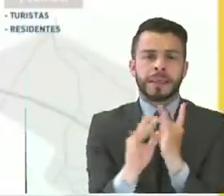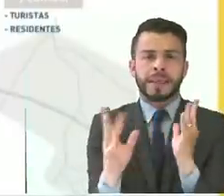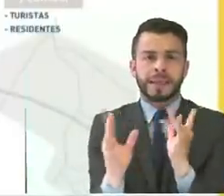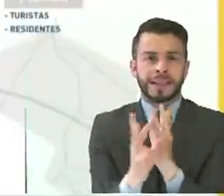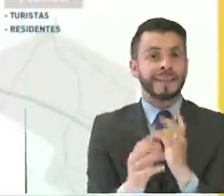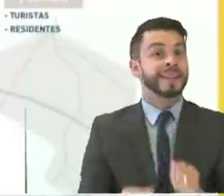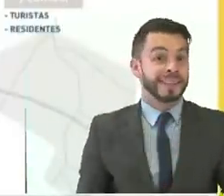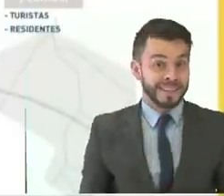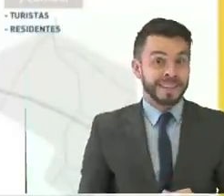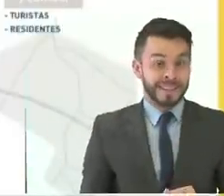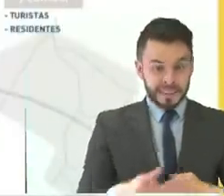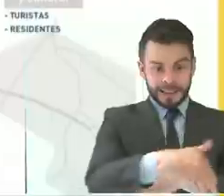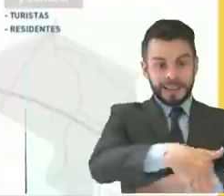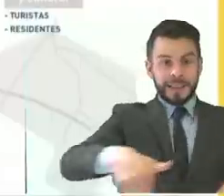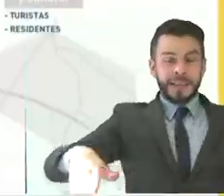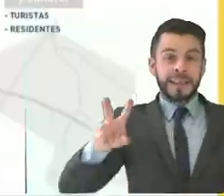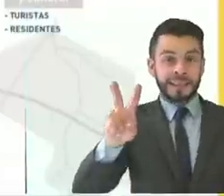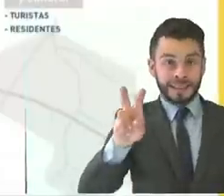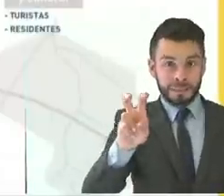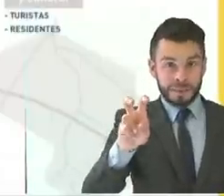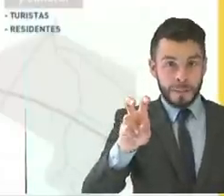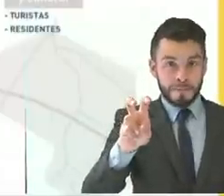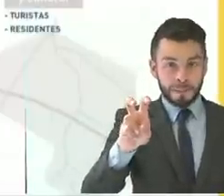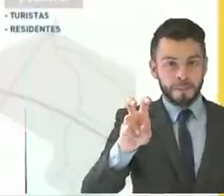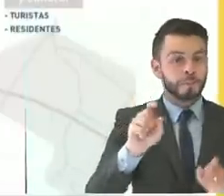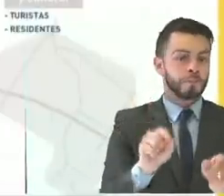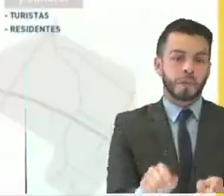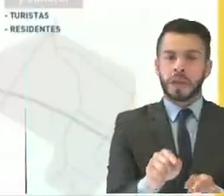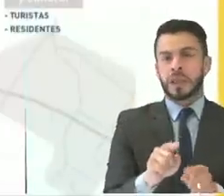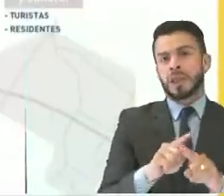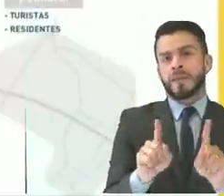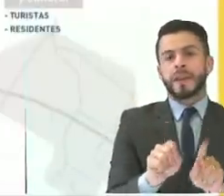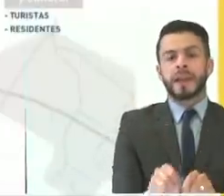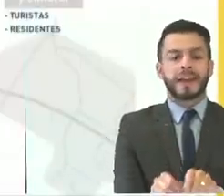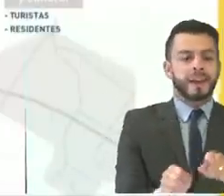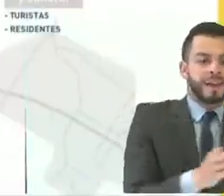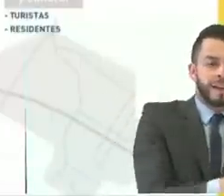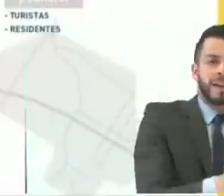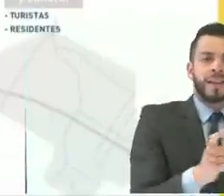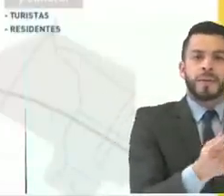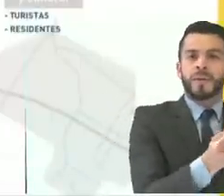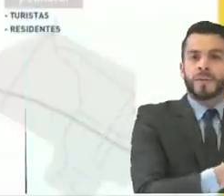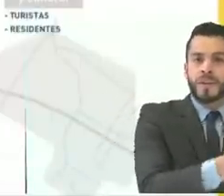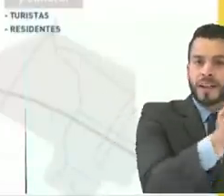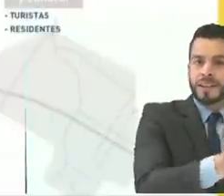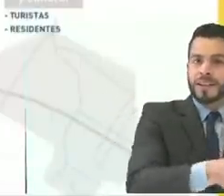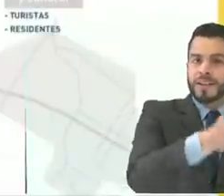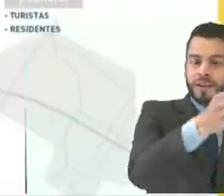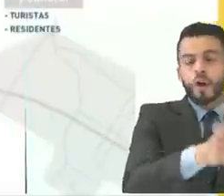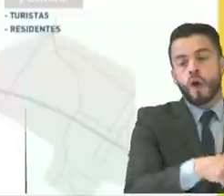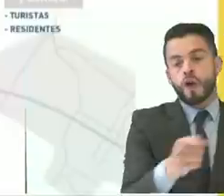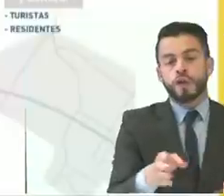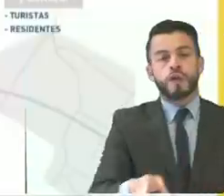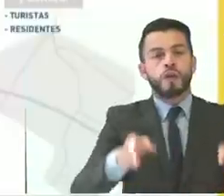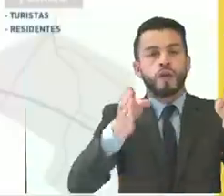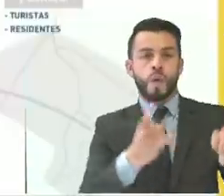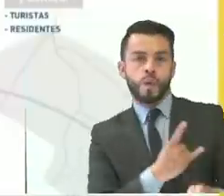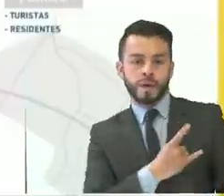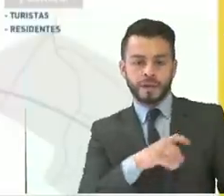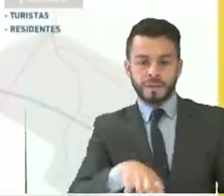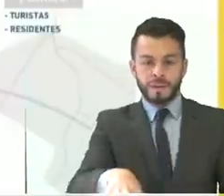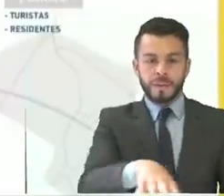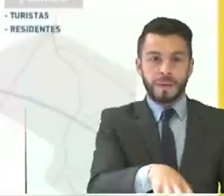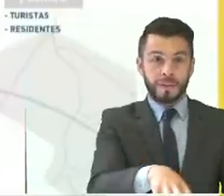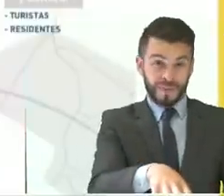muy diferente en función y tejido urbano que, por ejemplo, la zona financiera y la zona universitaria sobre las calles 60